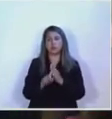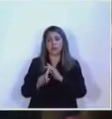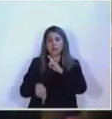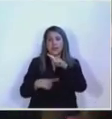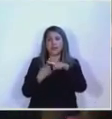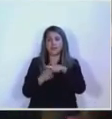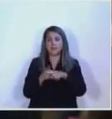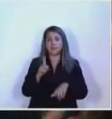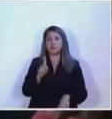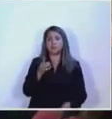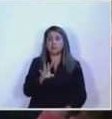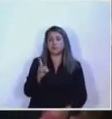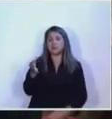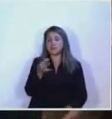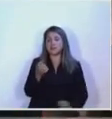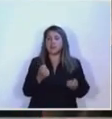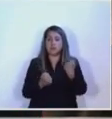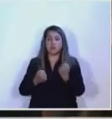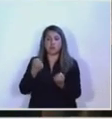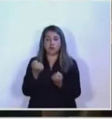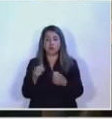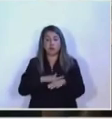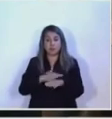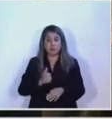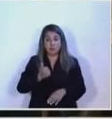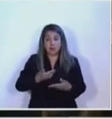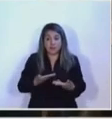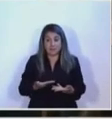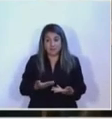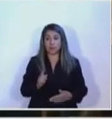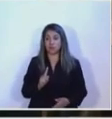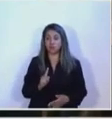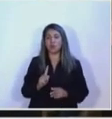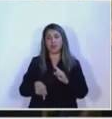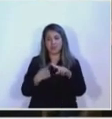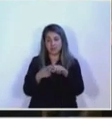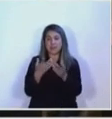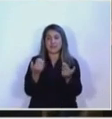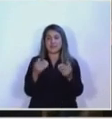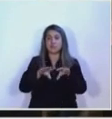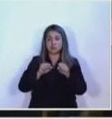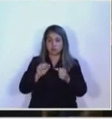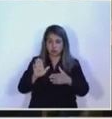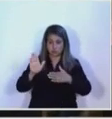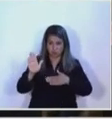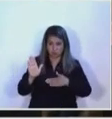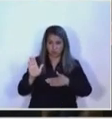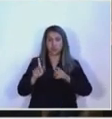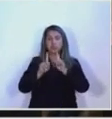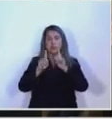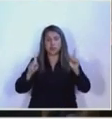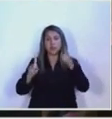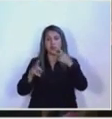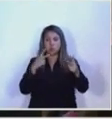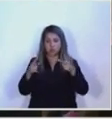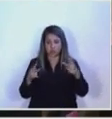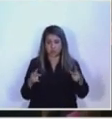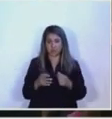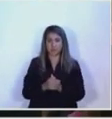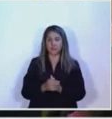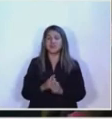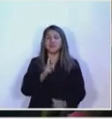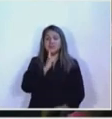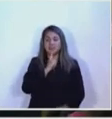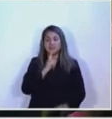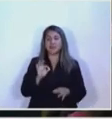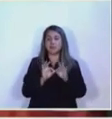como él dice, de colaborar y estar disponible, sino que además necesitamos compromiso de cada uno de ustedes. Que tengamos